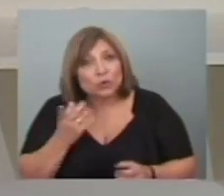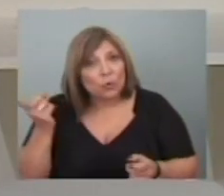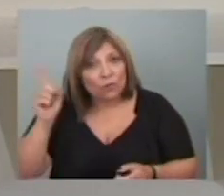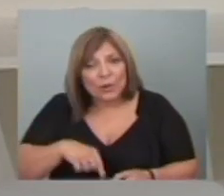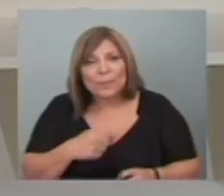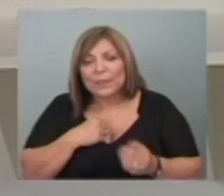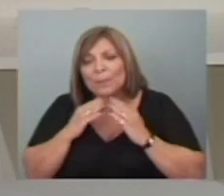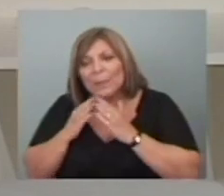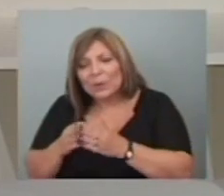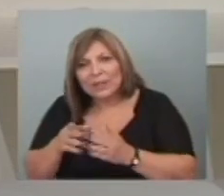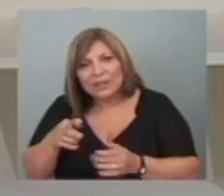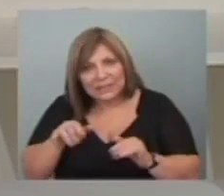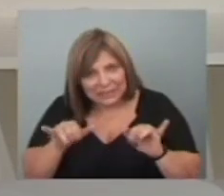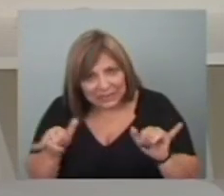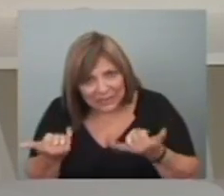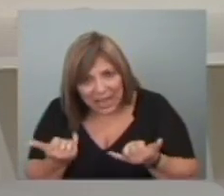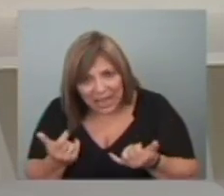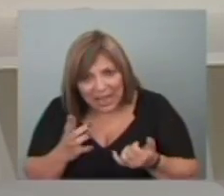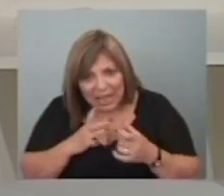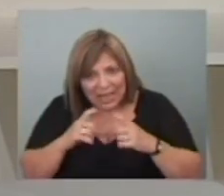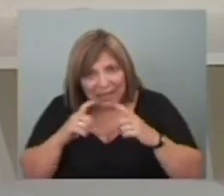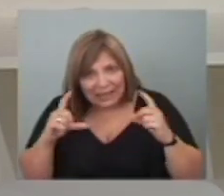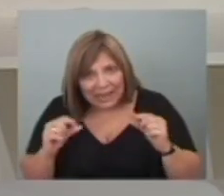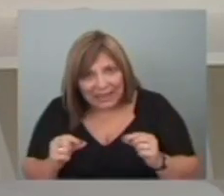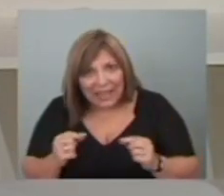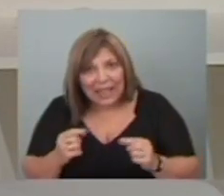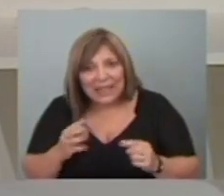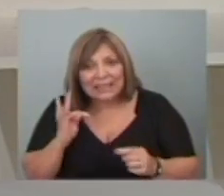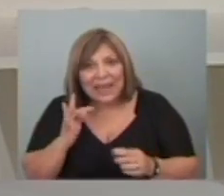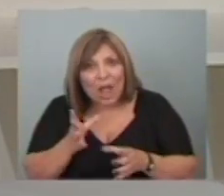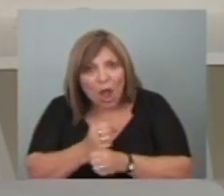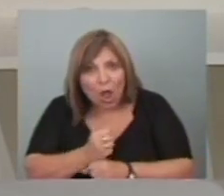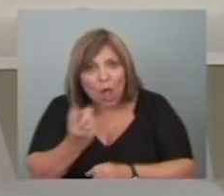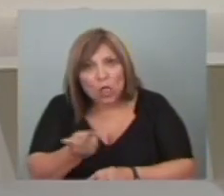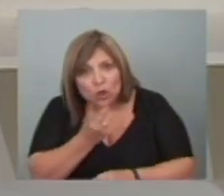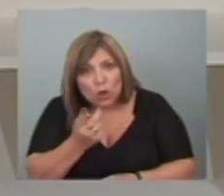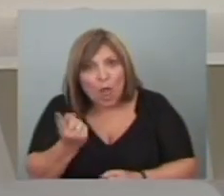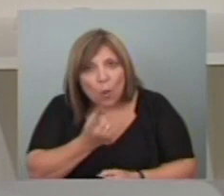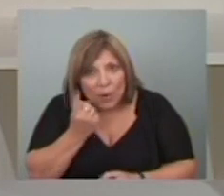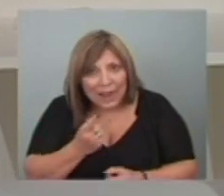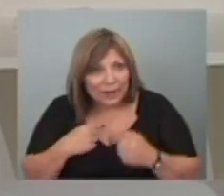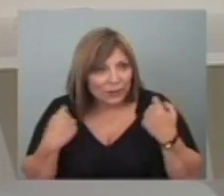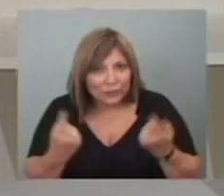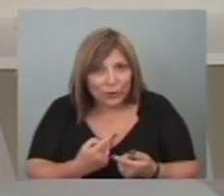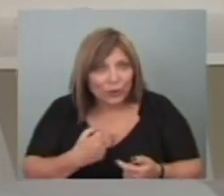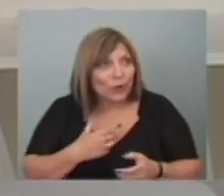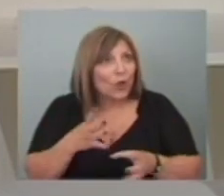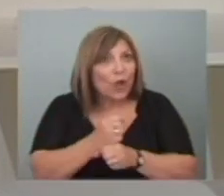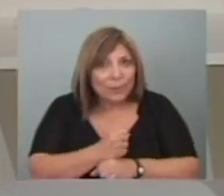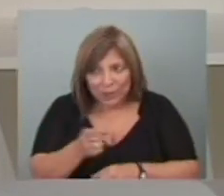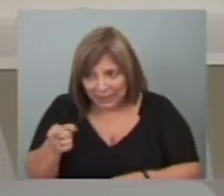le preguntamos, ¿y ya tenés la tarjetita de transporte? Eso de las 2 horas y 1 hora que a todos nos resuelve